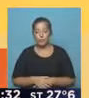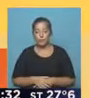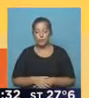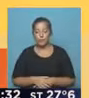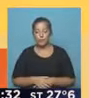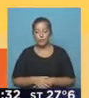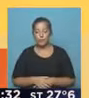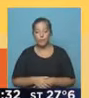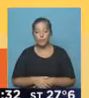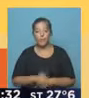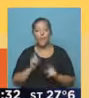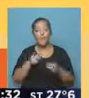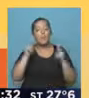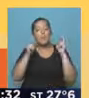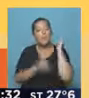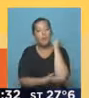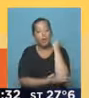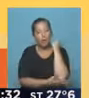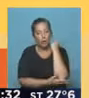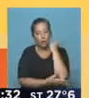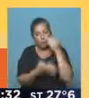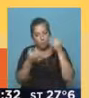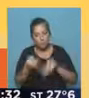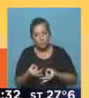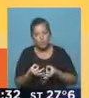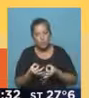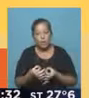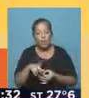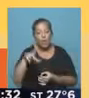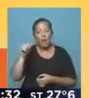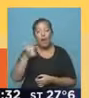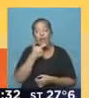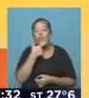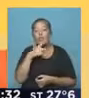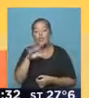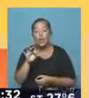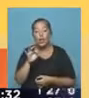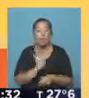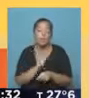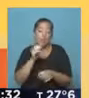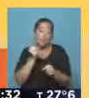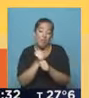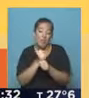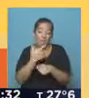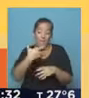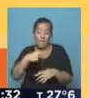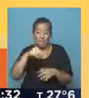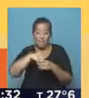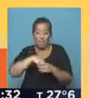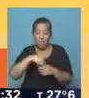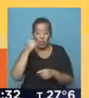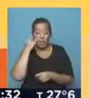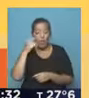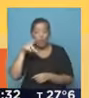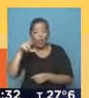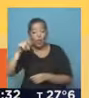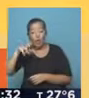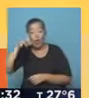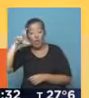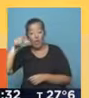también está el tema financiero si éste guillermo plazo es un banquero y rafael correa ha sido es un economista un